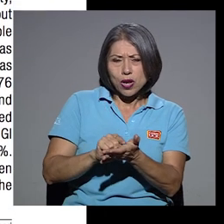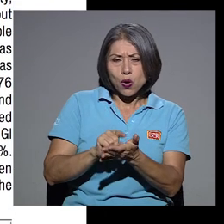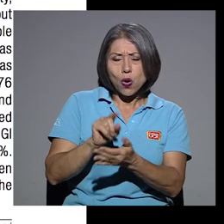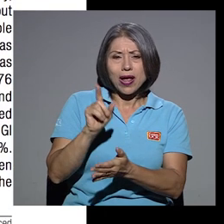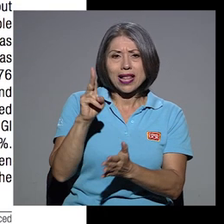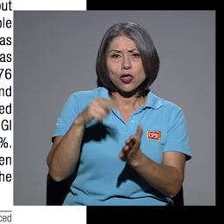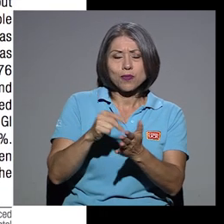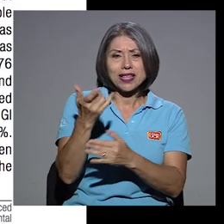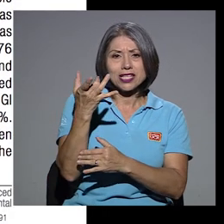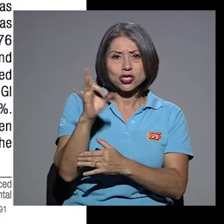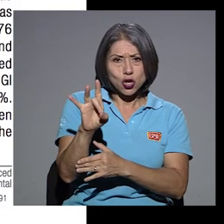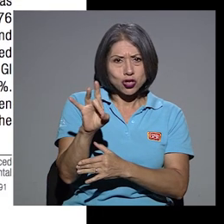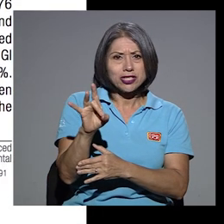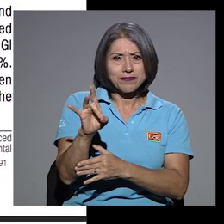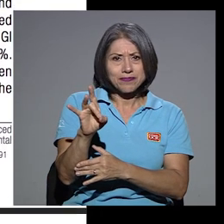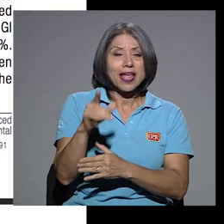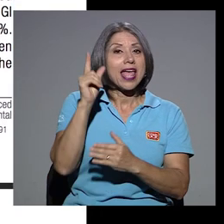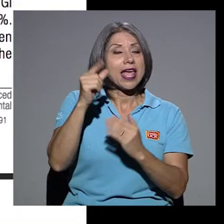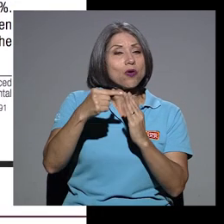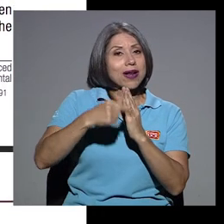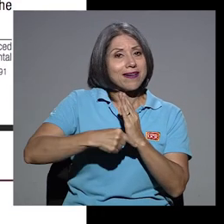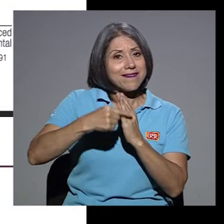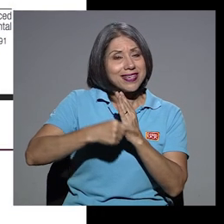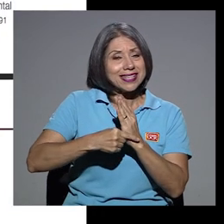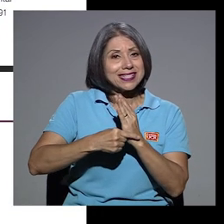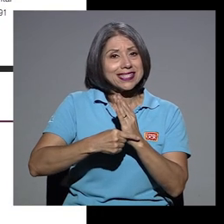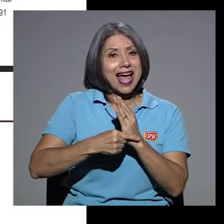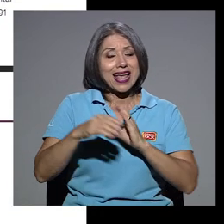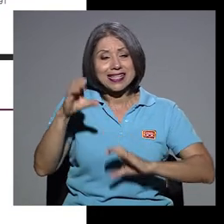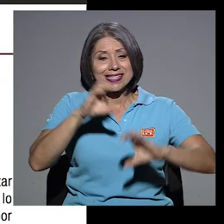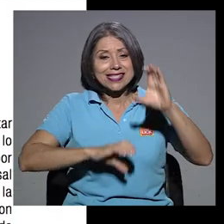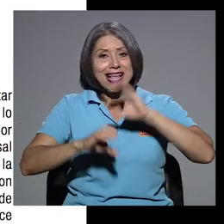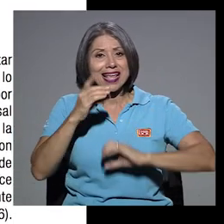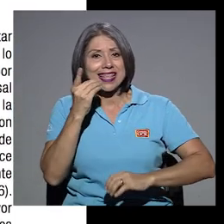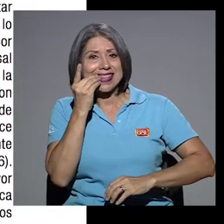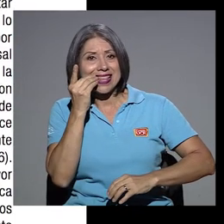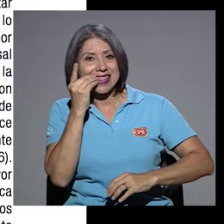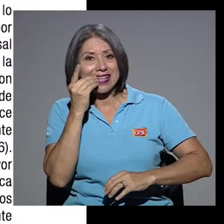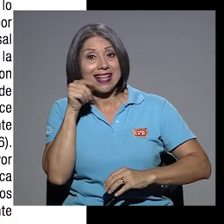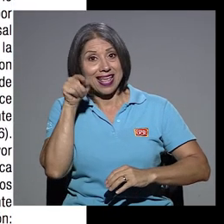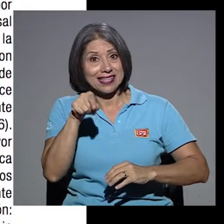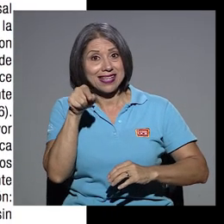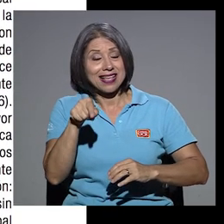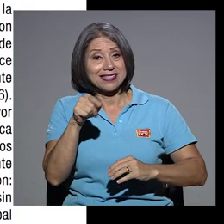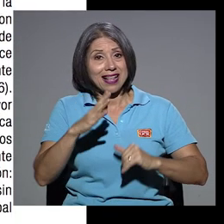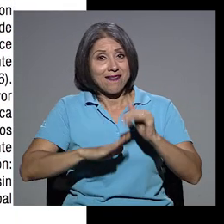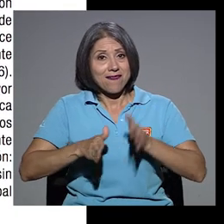2018 en el Journal of Dental Sciences, que es la revista de odontología de la Universidad de Costa Rica.